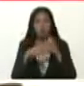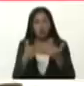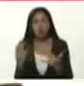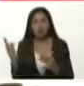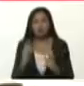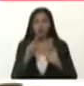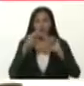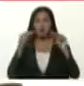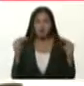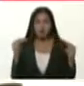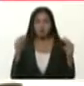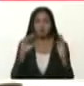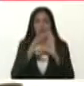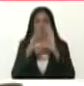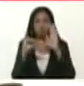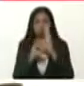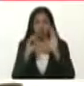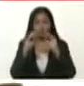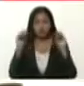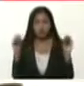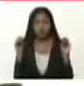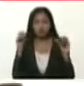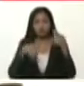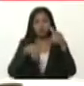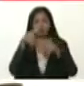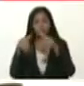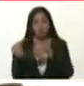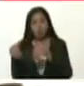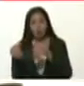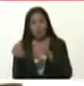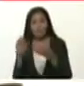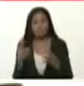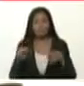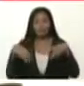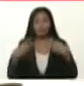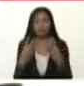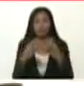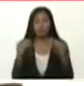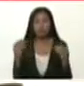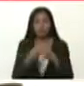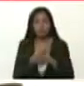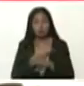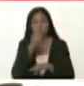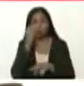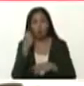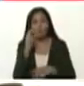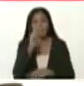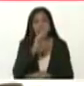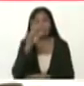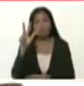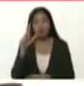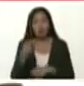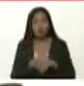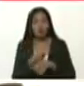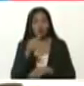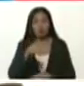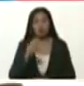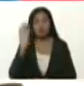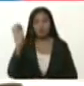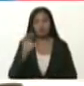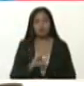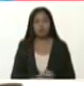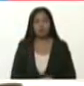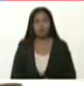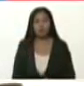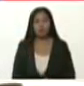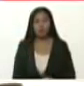paz y la constituyente convocó a elecciones para renovar todas las gobernaciones, las 23 gobernaciones del país.